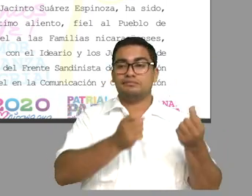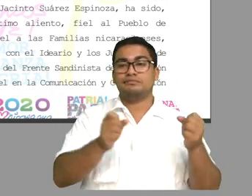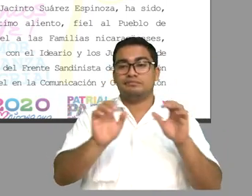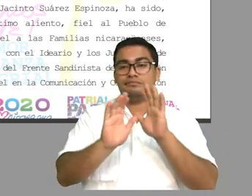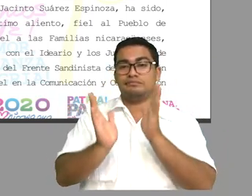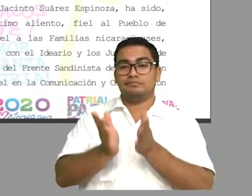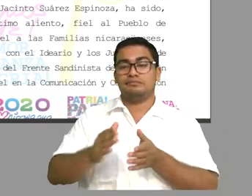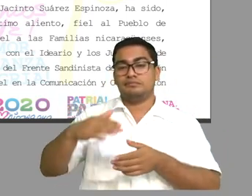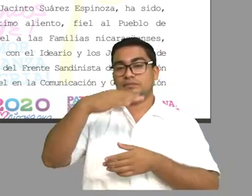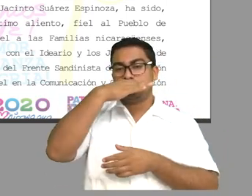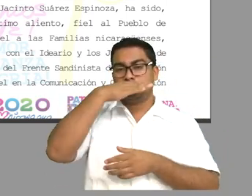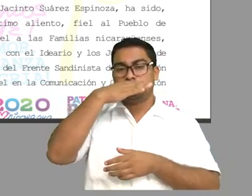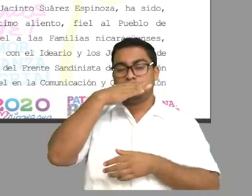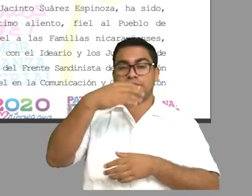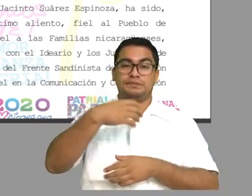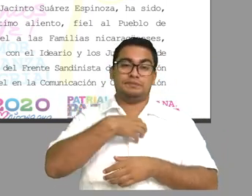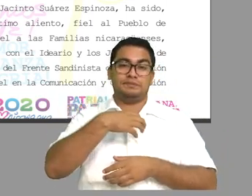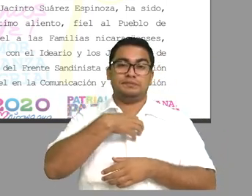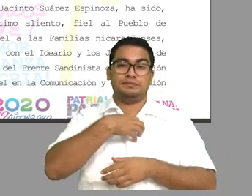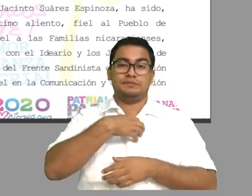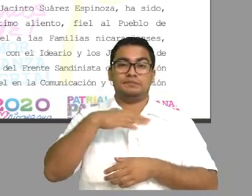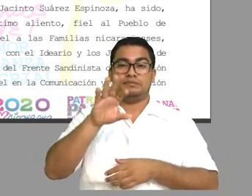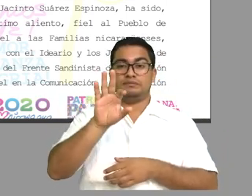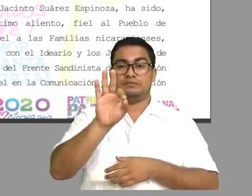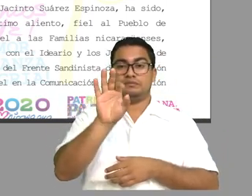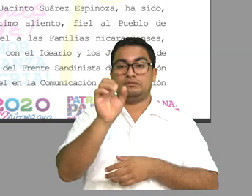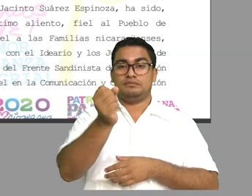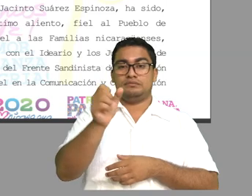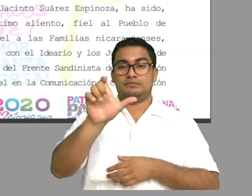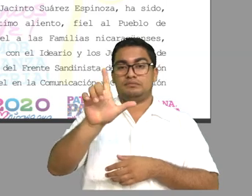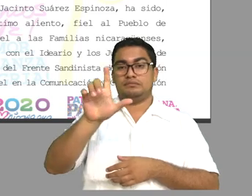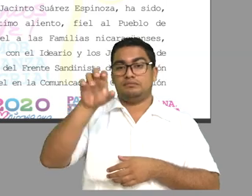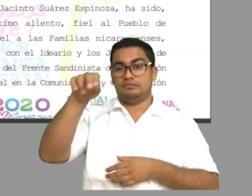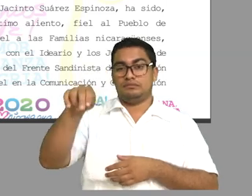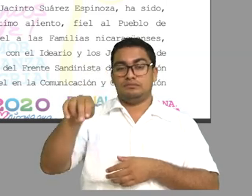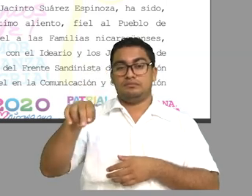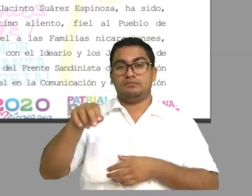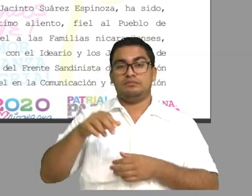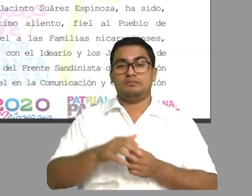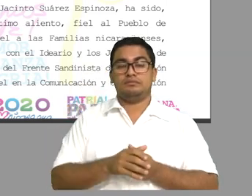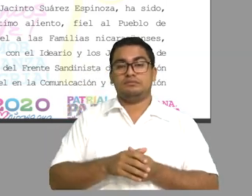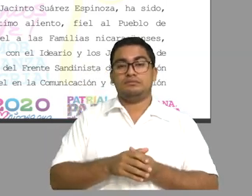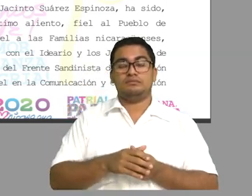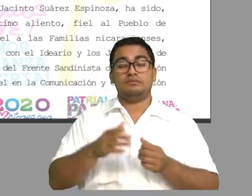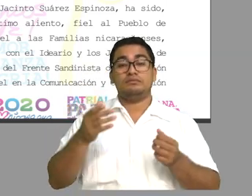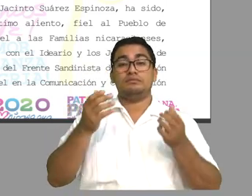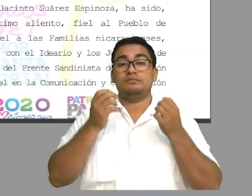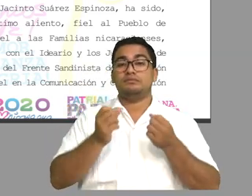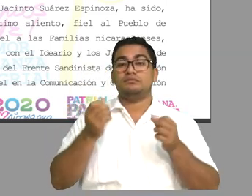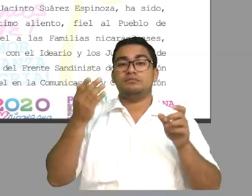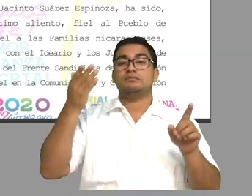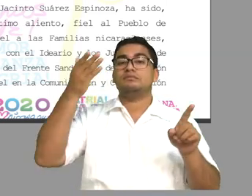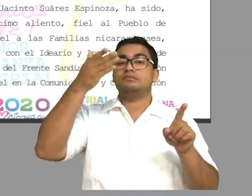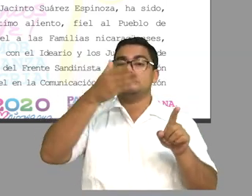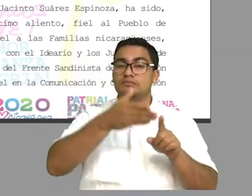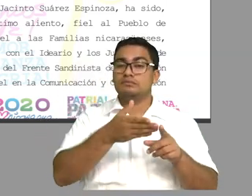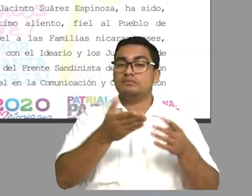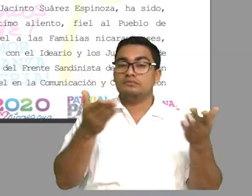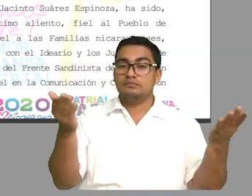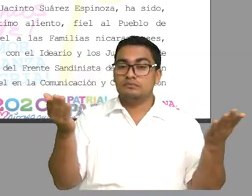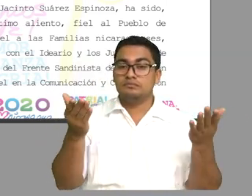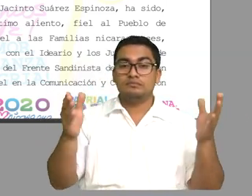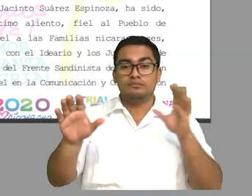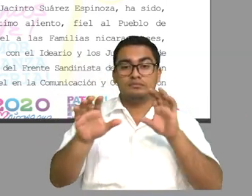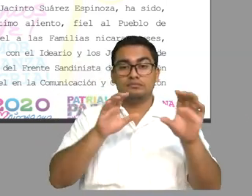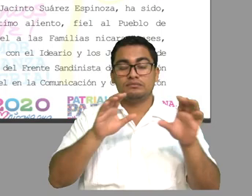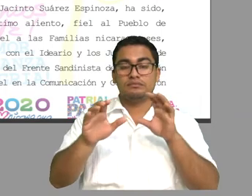militantes del Frente Sandinista de Liberación Nacional, y fiel en la